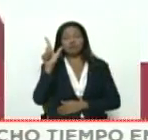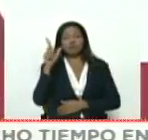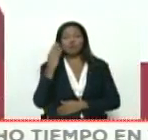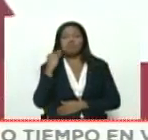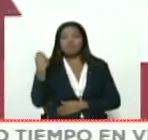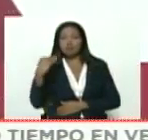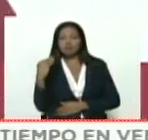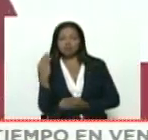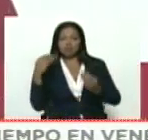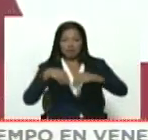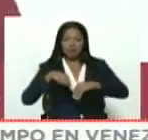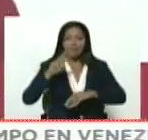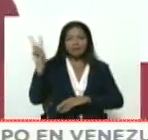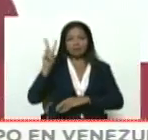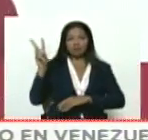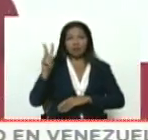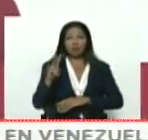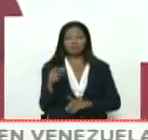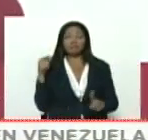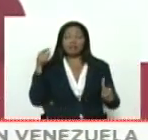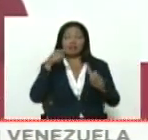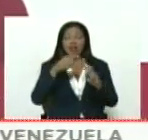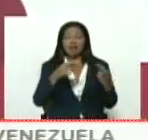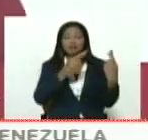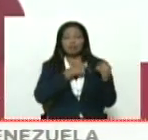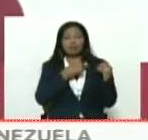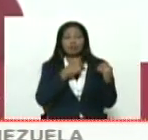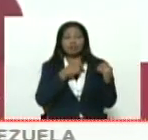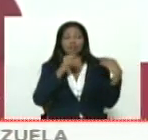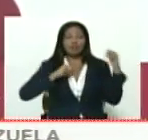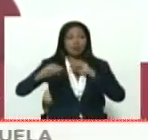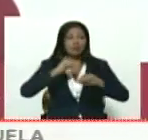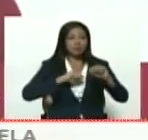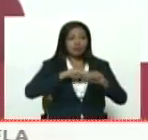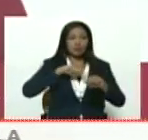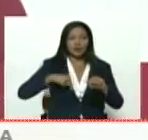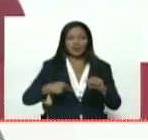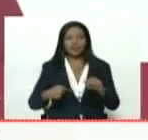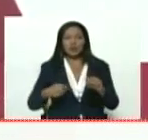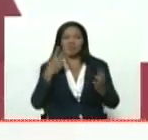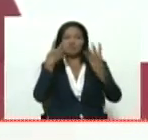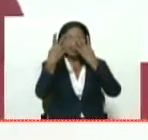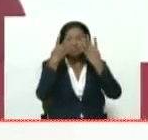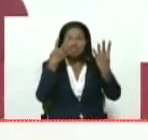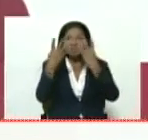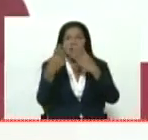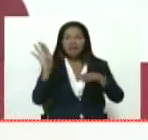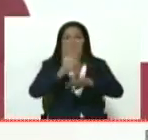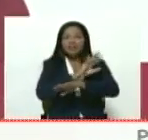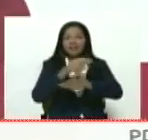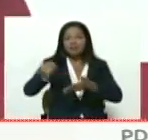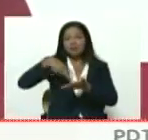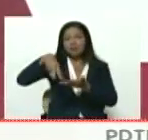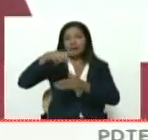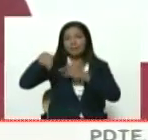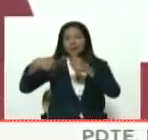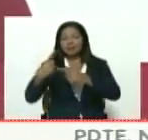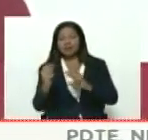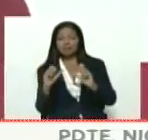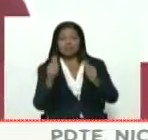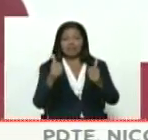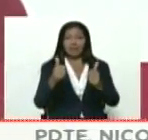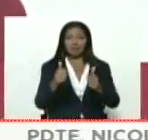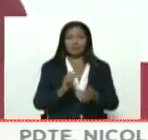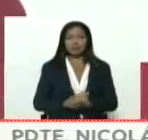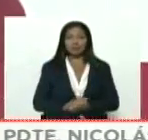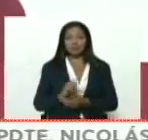en el territorio. Pero aparte, la tarea de la movilización, tenemos nuestro festival de canto y baile que mañana lo desarrollamos